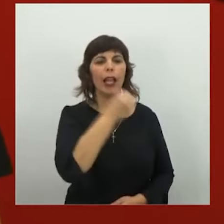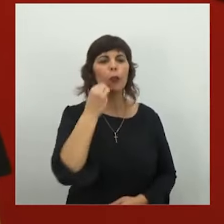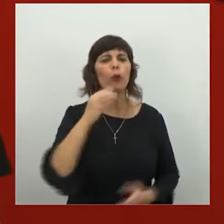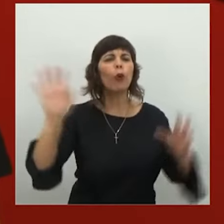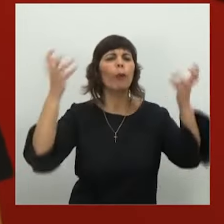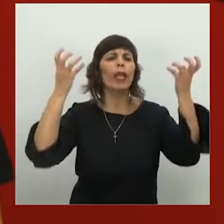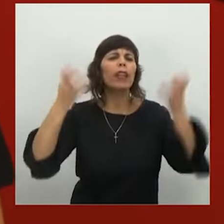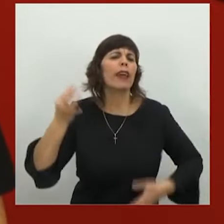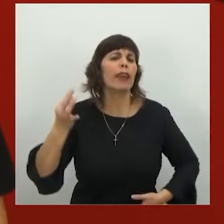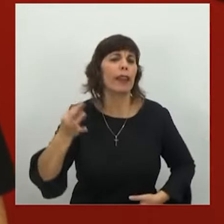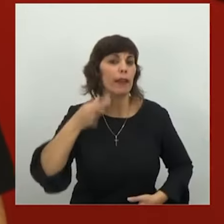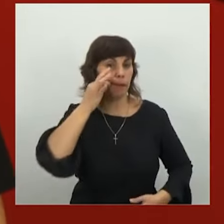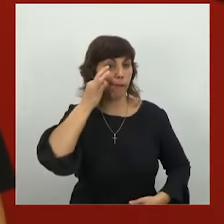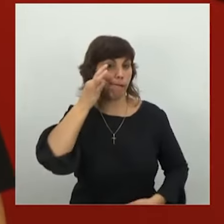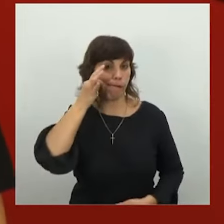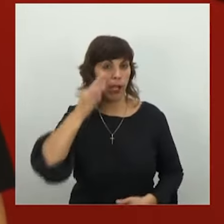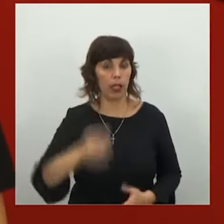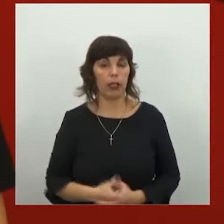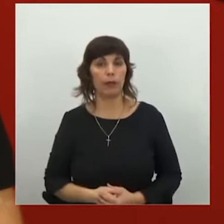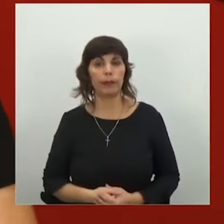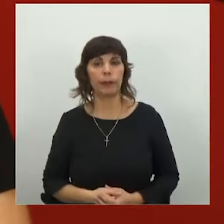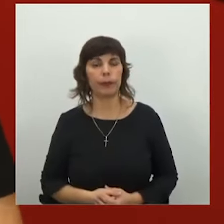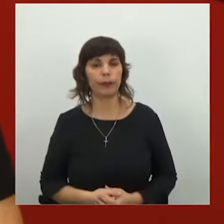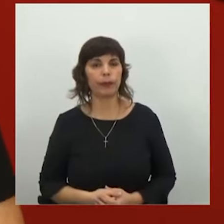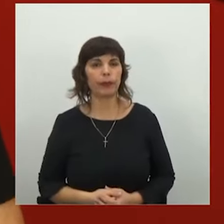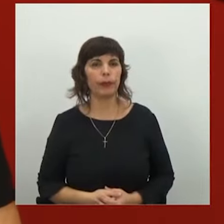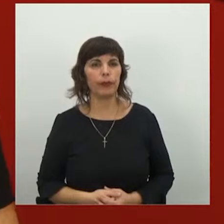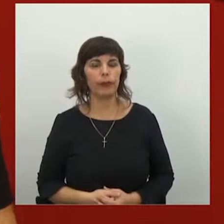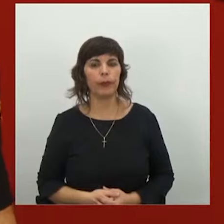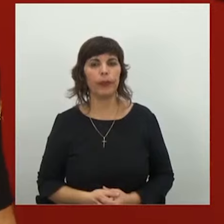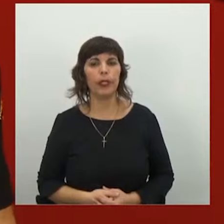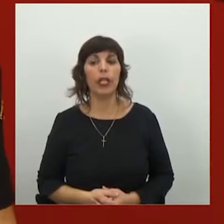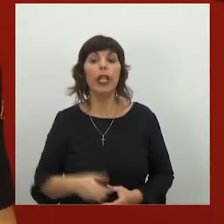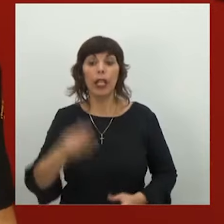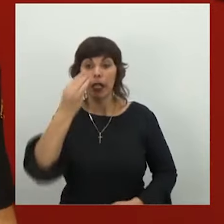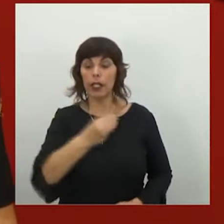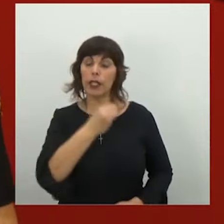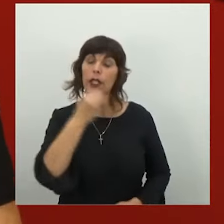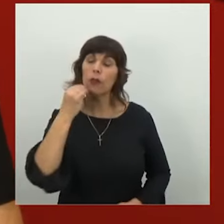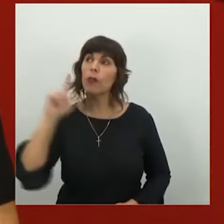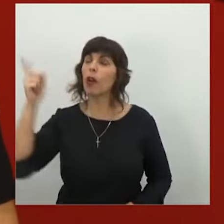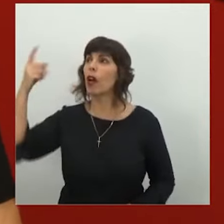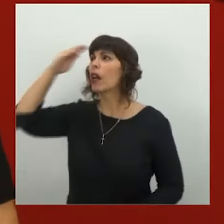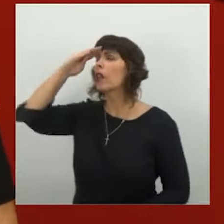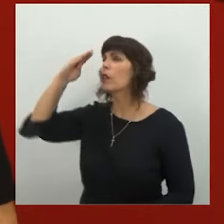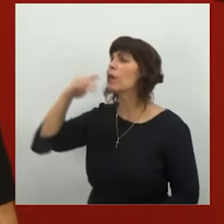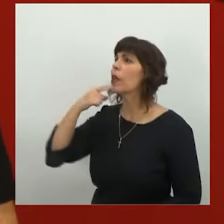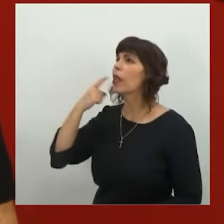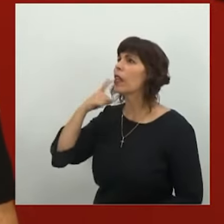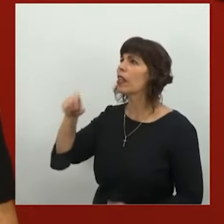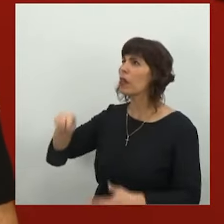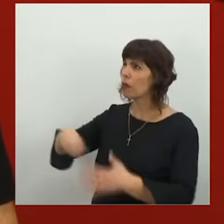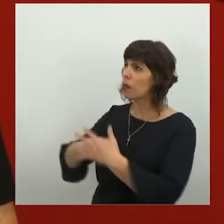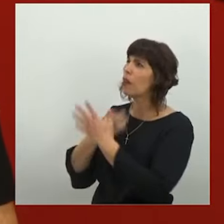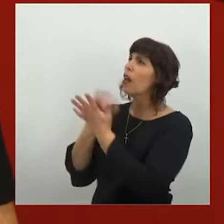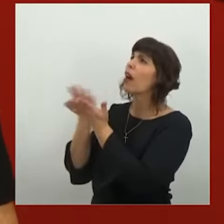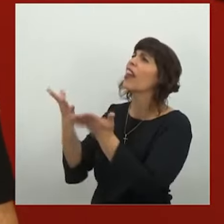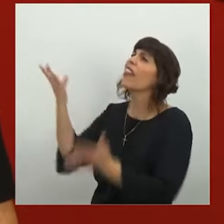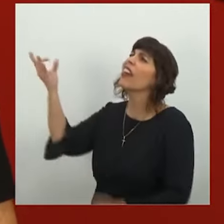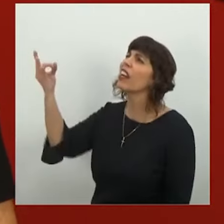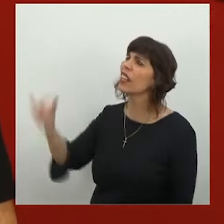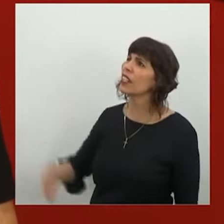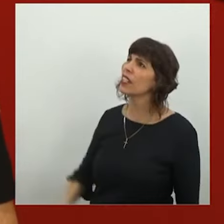yo le pregunté a Dios, al Padre, que qué era la gracia. Y el Señor me habló y me